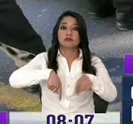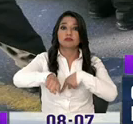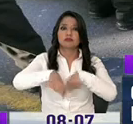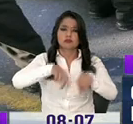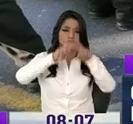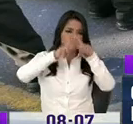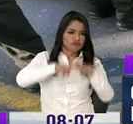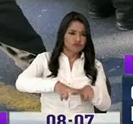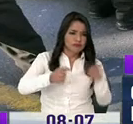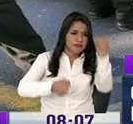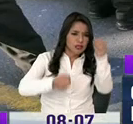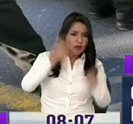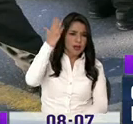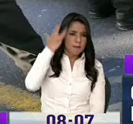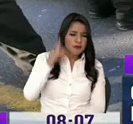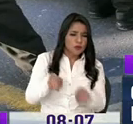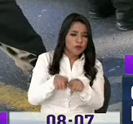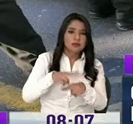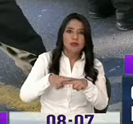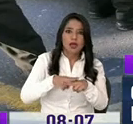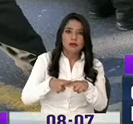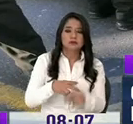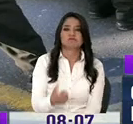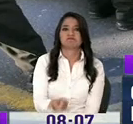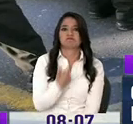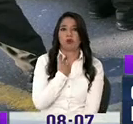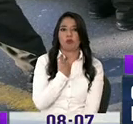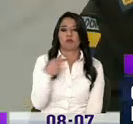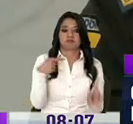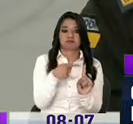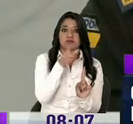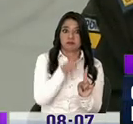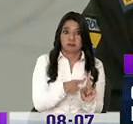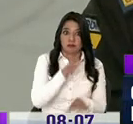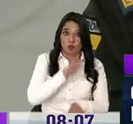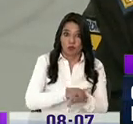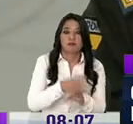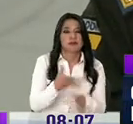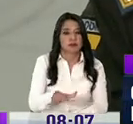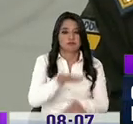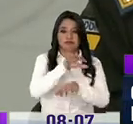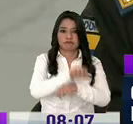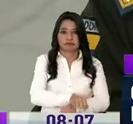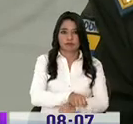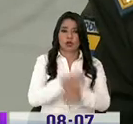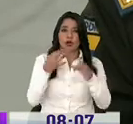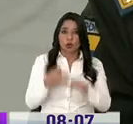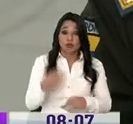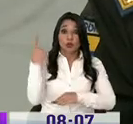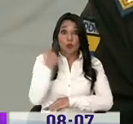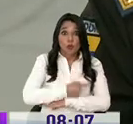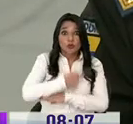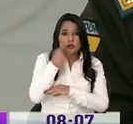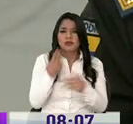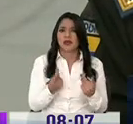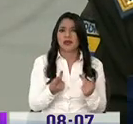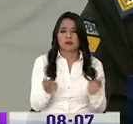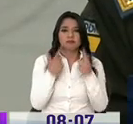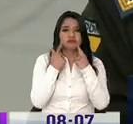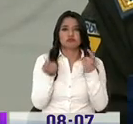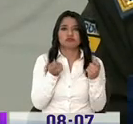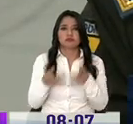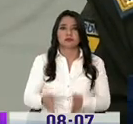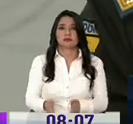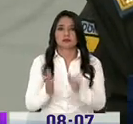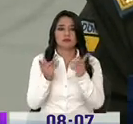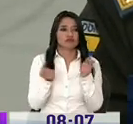revisado un vehículo amarillo tipo taxi y cayó el primer sospechoso. En la flagrancia empezaron a montarse controles en